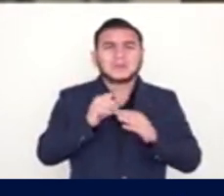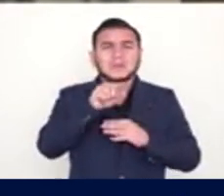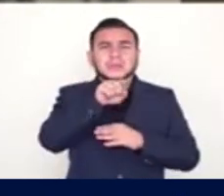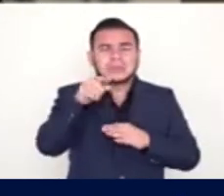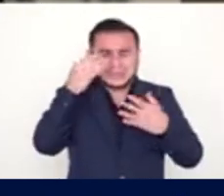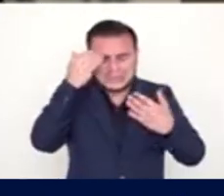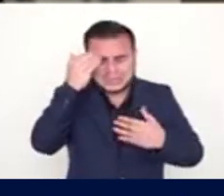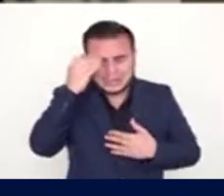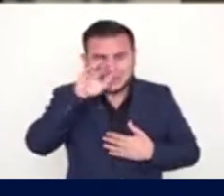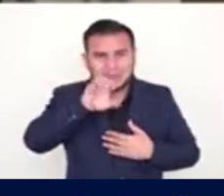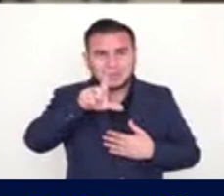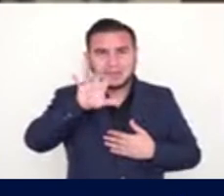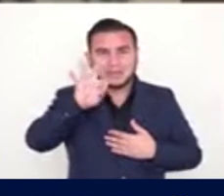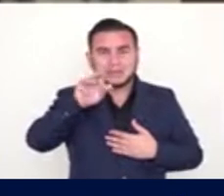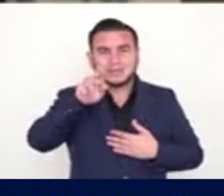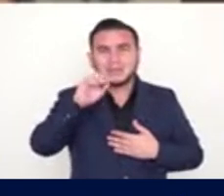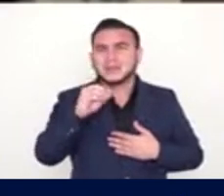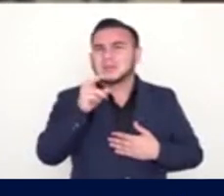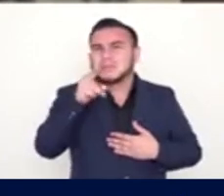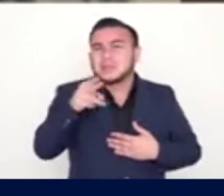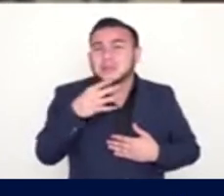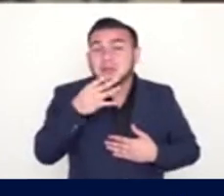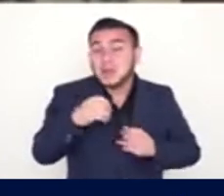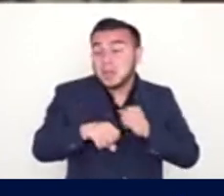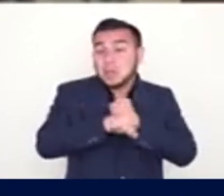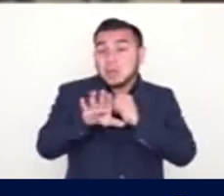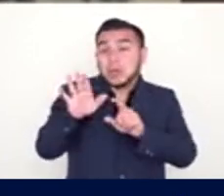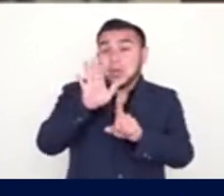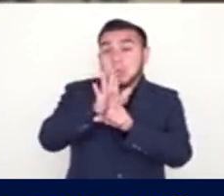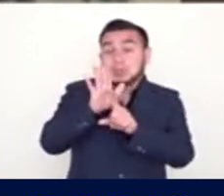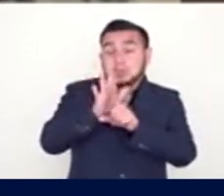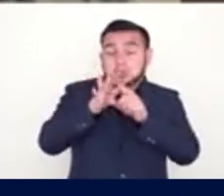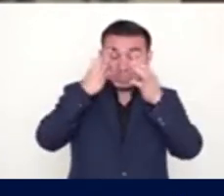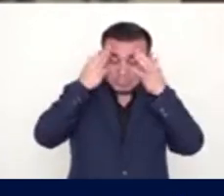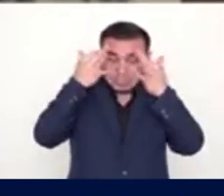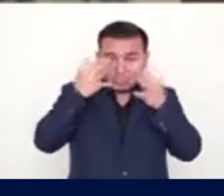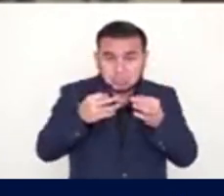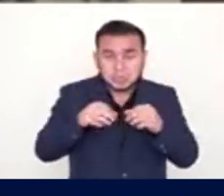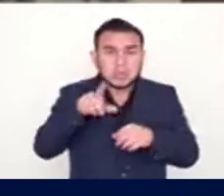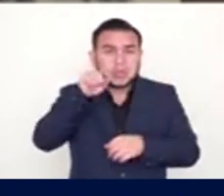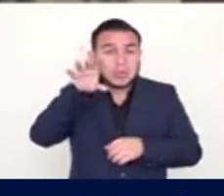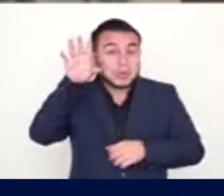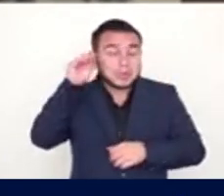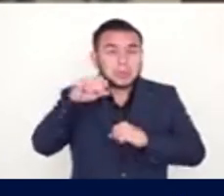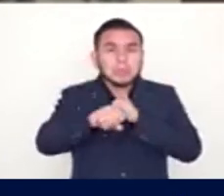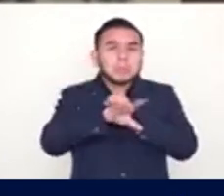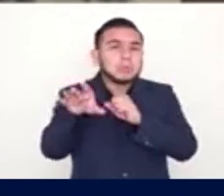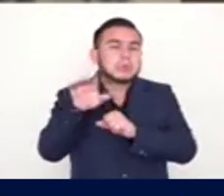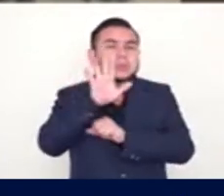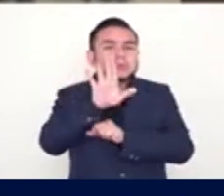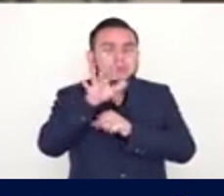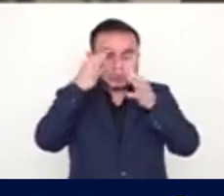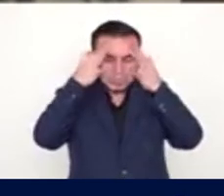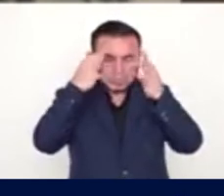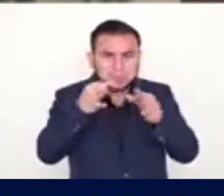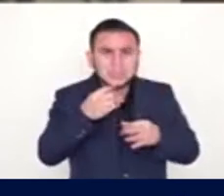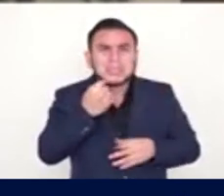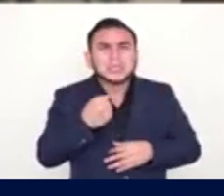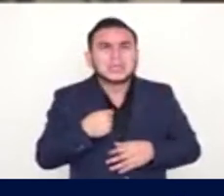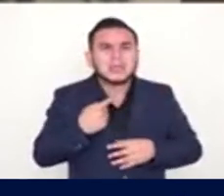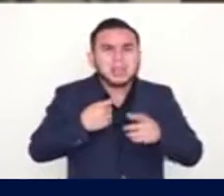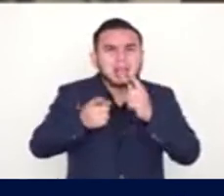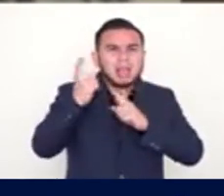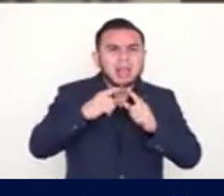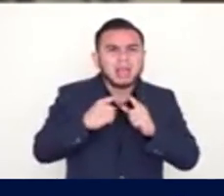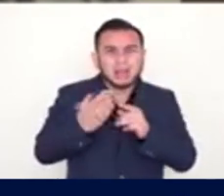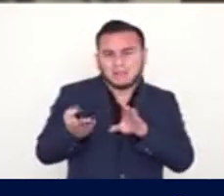su propia página. Y ustedes publican lo que les da la gana. Y tuitean lo que les da la gana. ¿Y quién les dice algo? ¿Quién